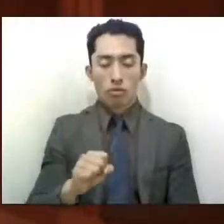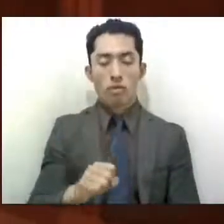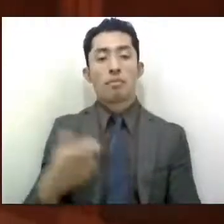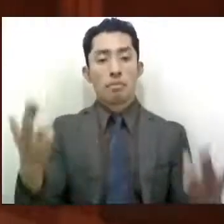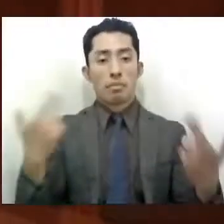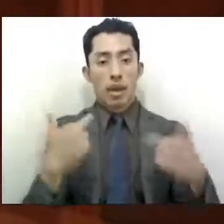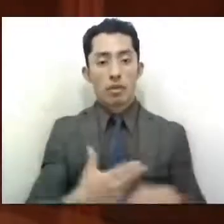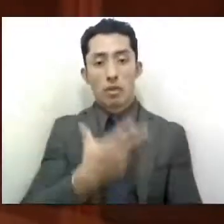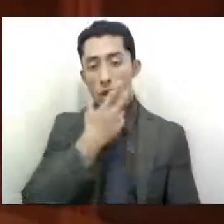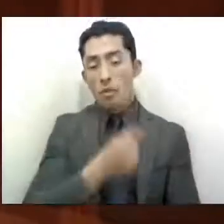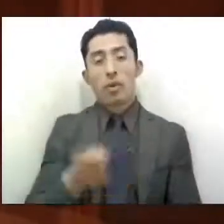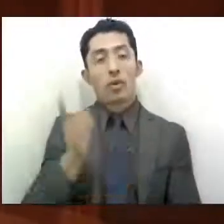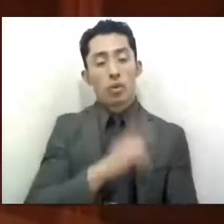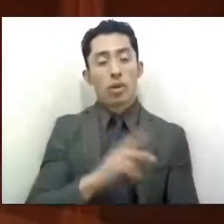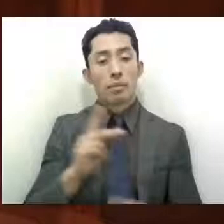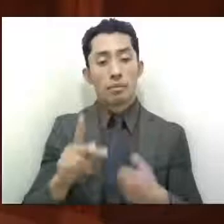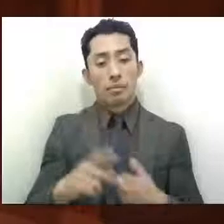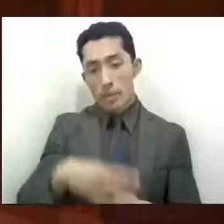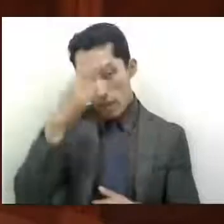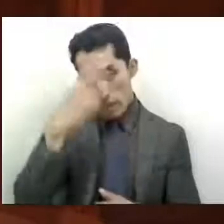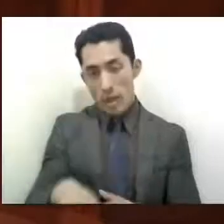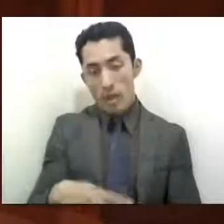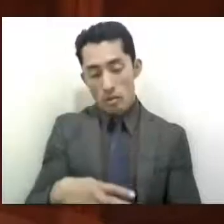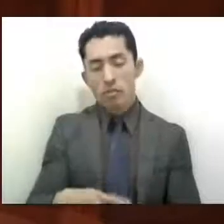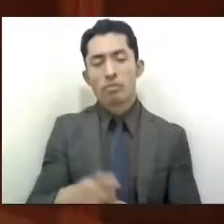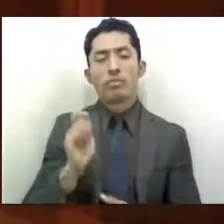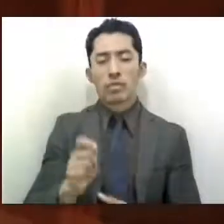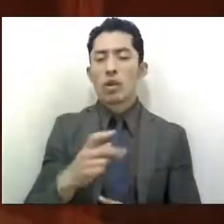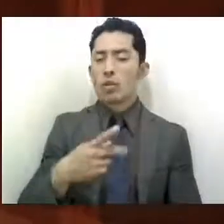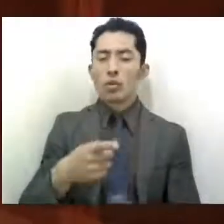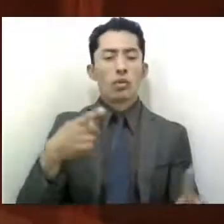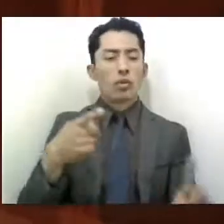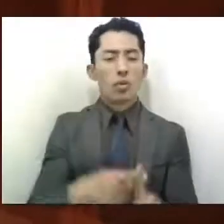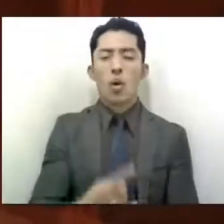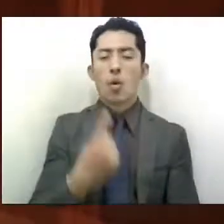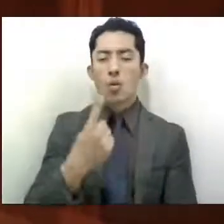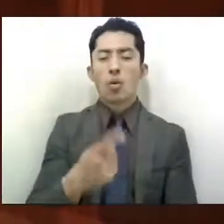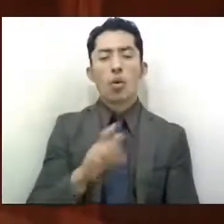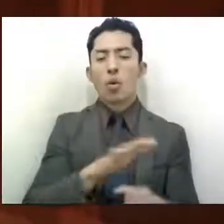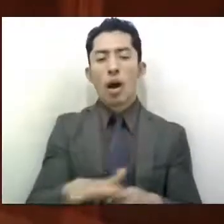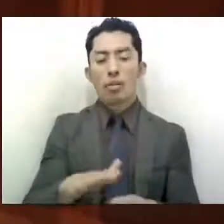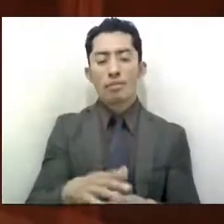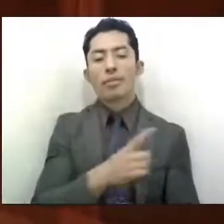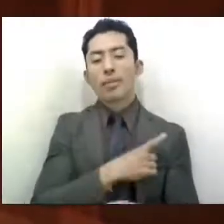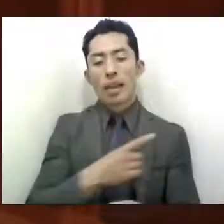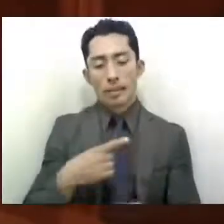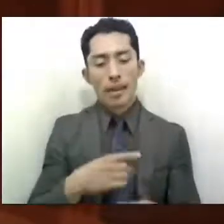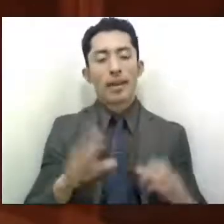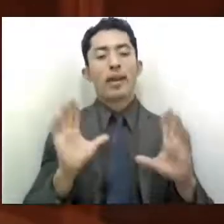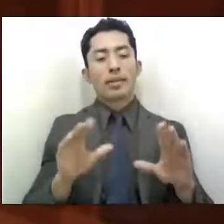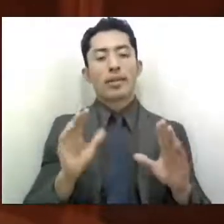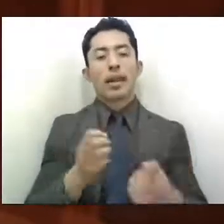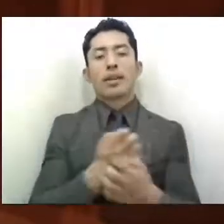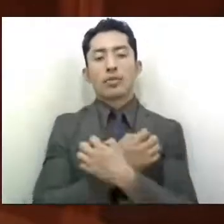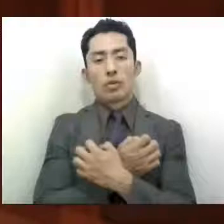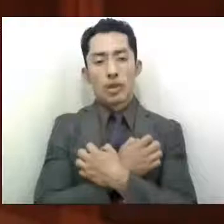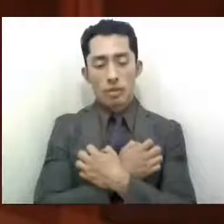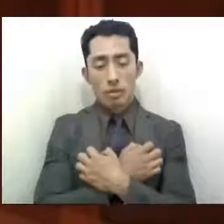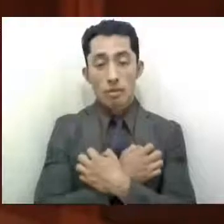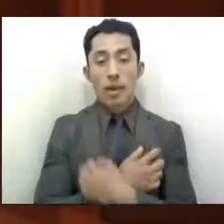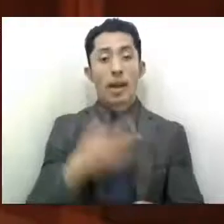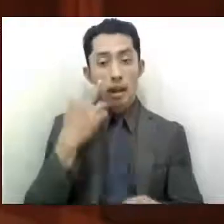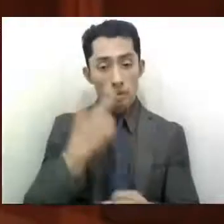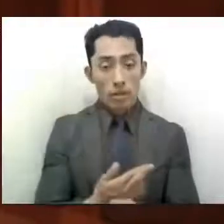mexicanos tienen una sola misión: educar. Pero esta gran tarea, los maestros saben que no